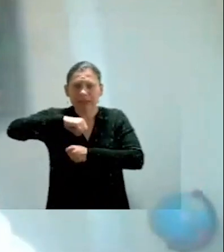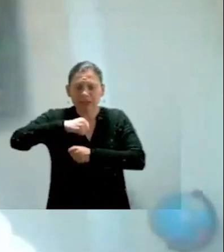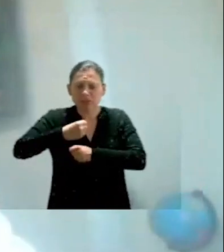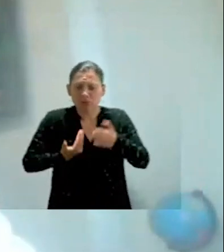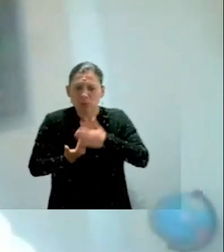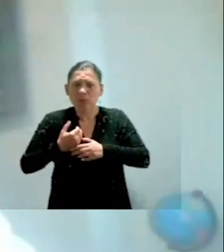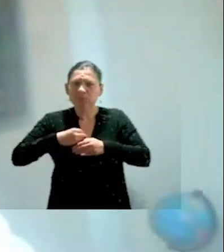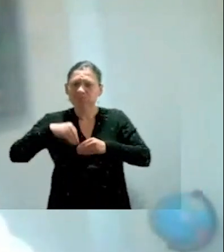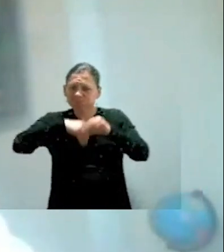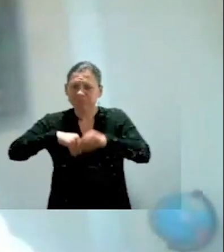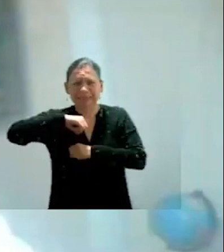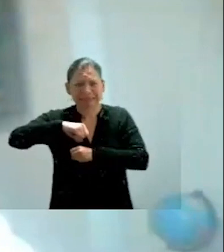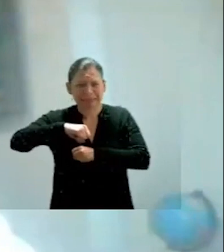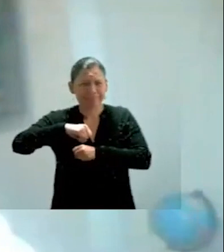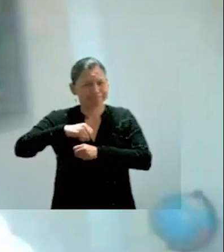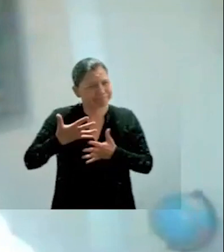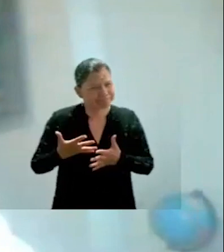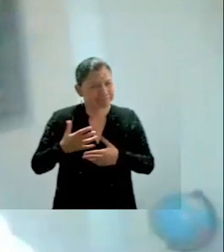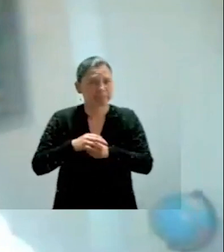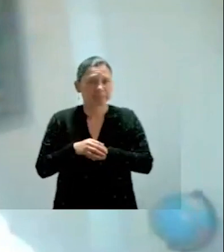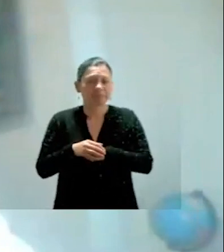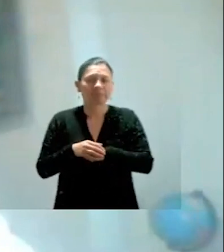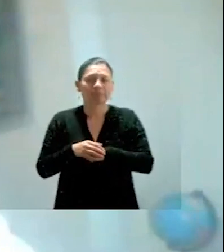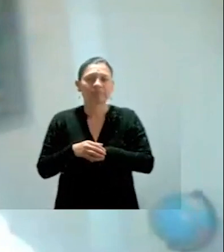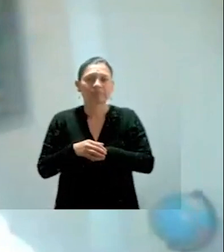por la posibilidad de hacerlos, eso